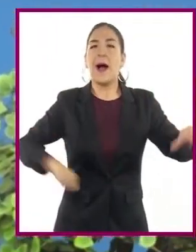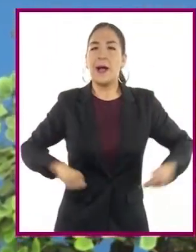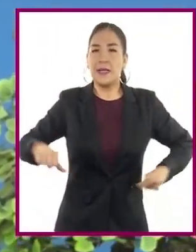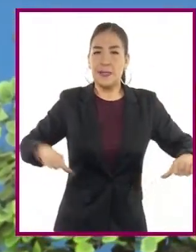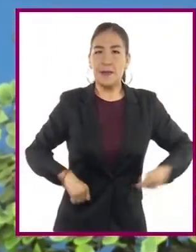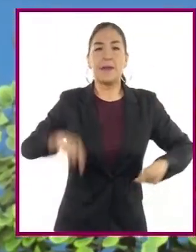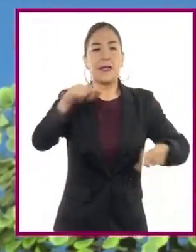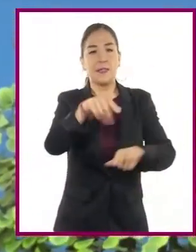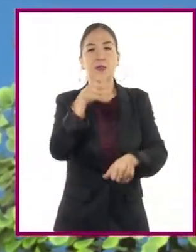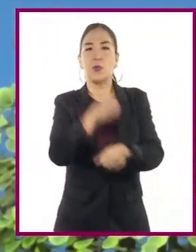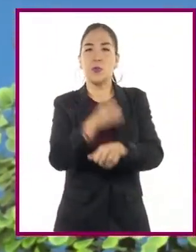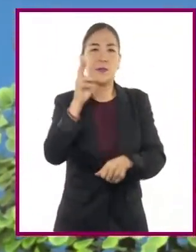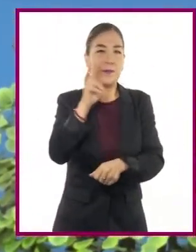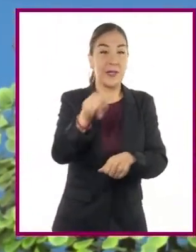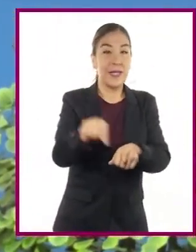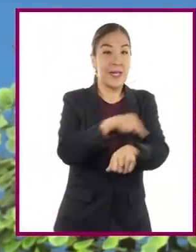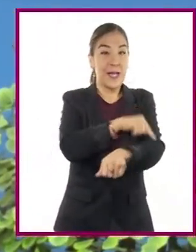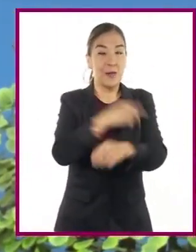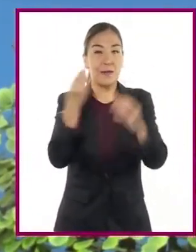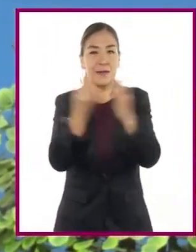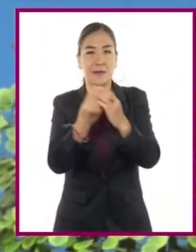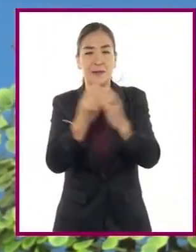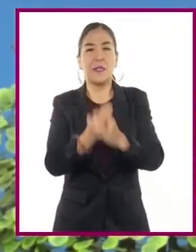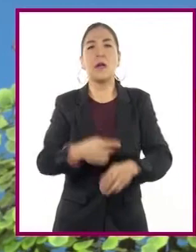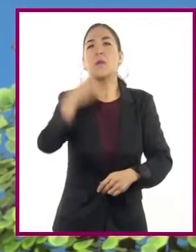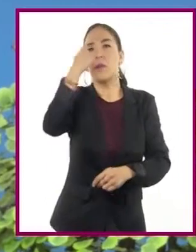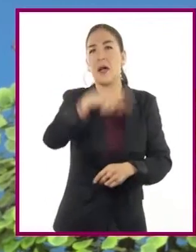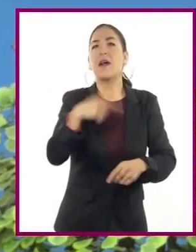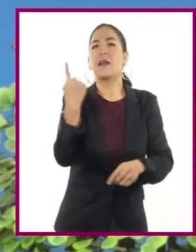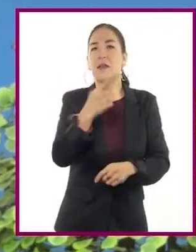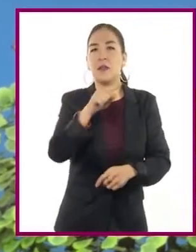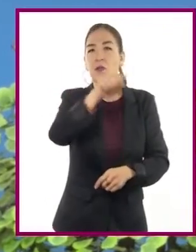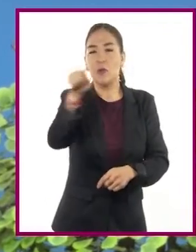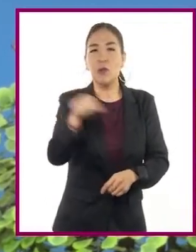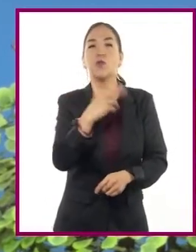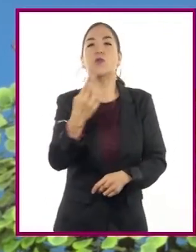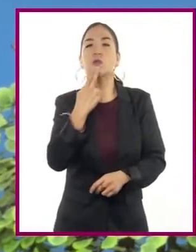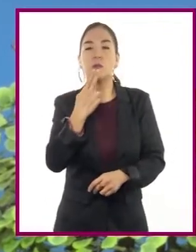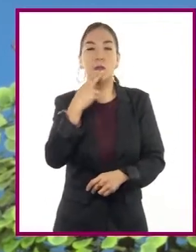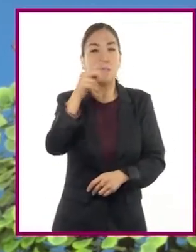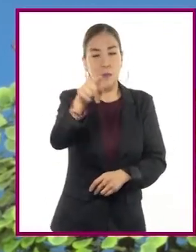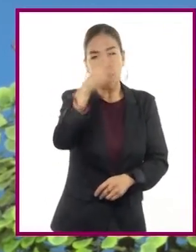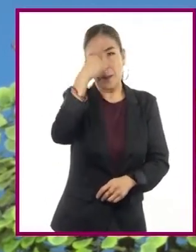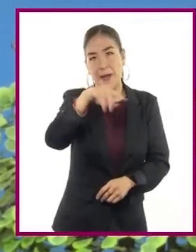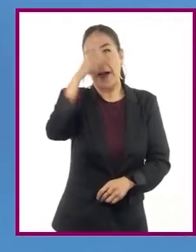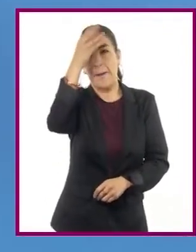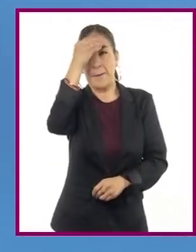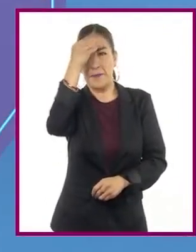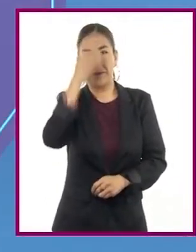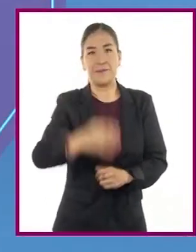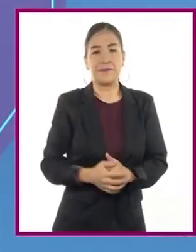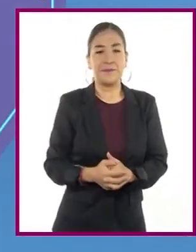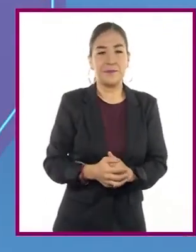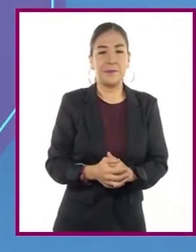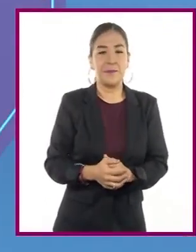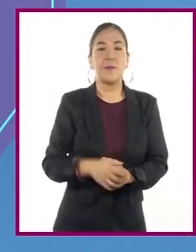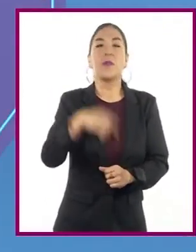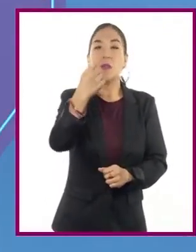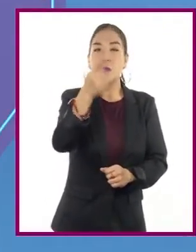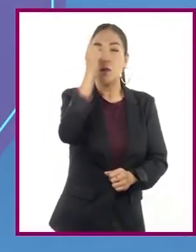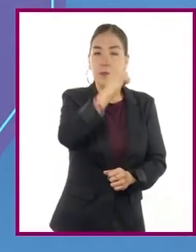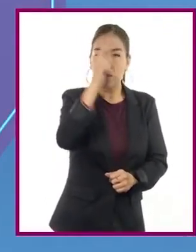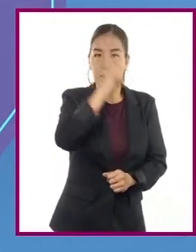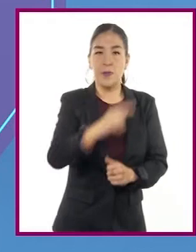a lo largo de la sesión, ya que están planeadas para ser de utilidad en su aprendizaje. Les